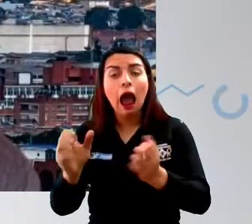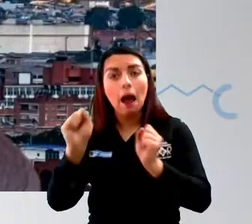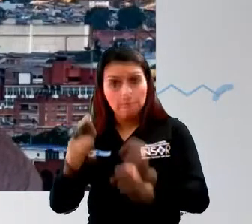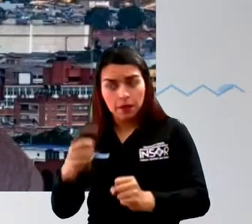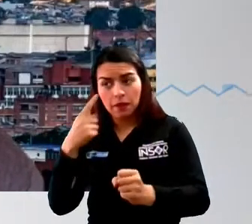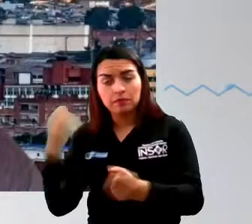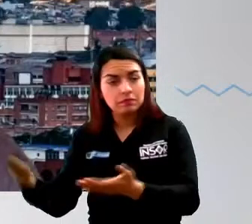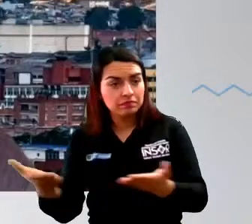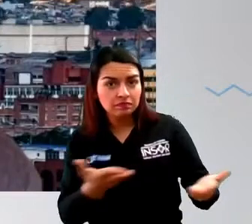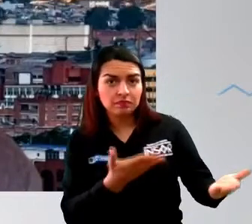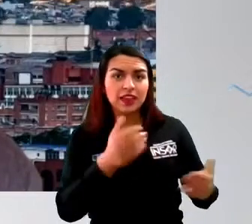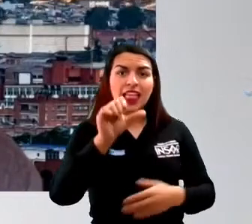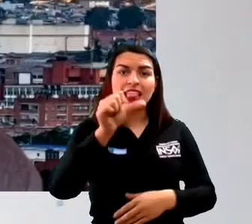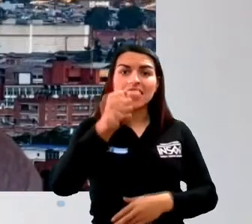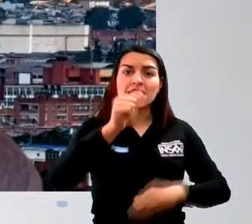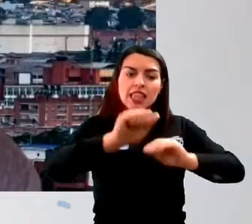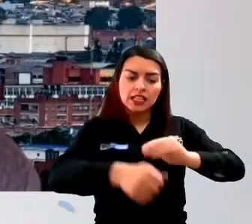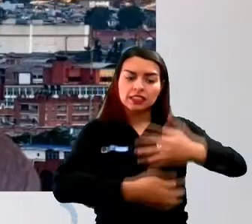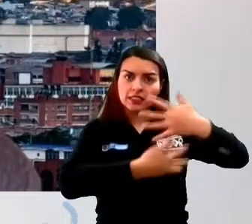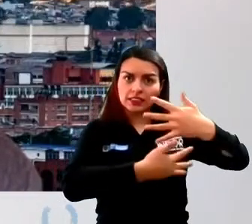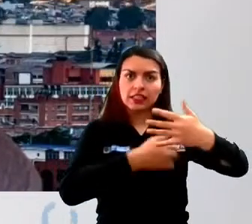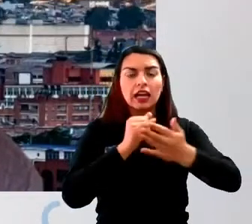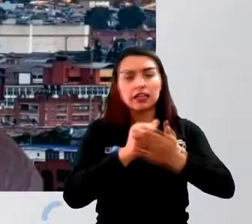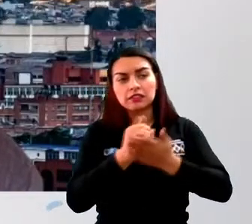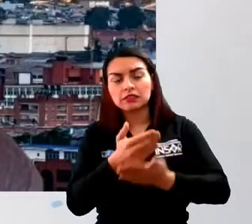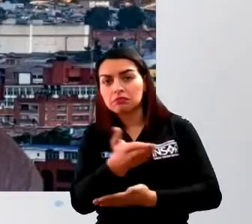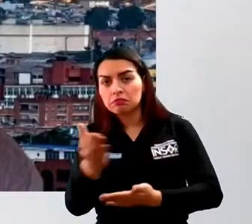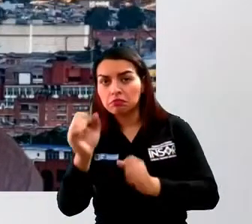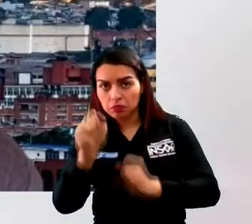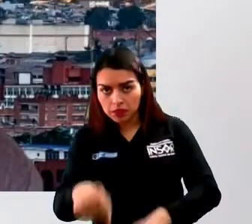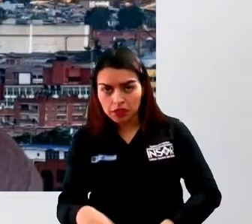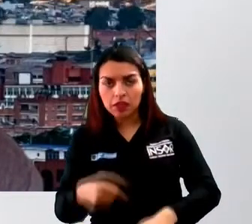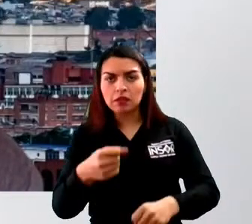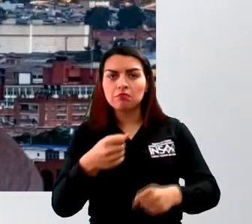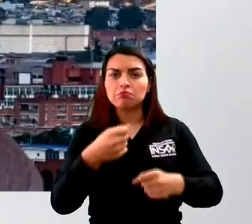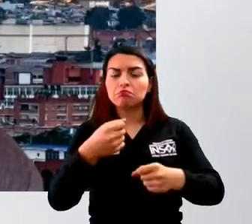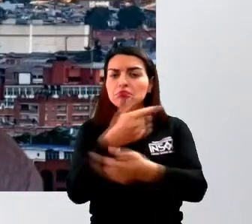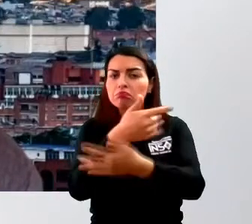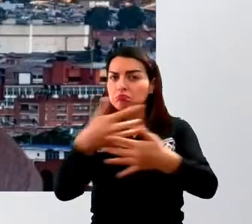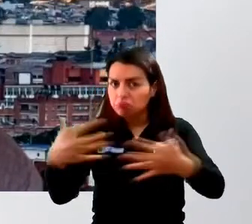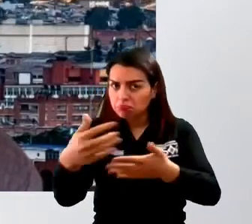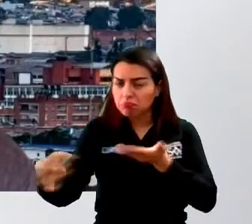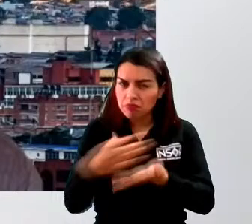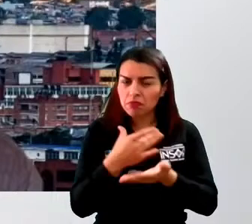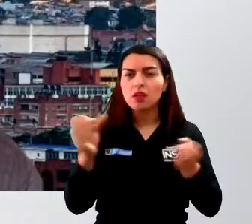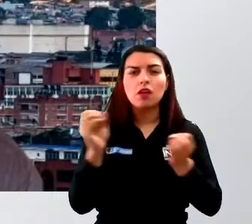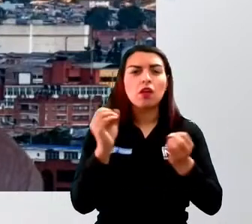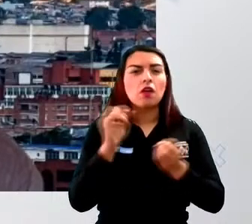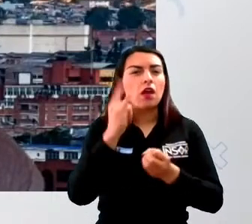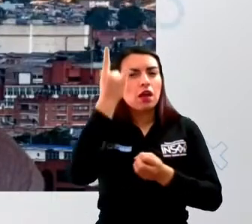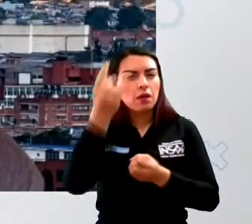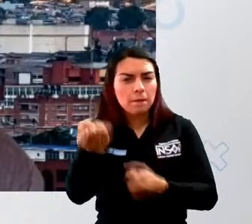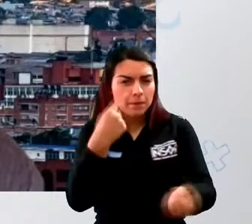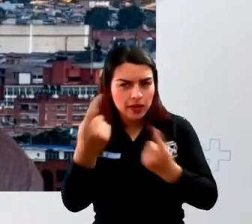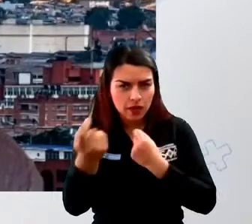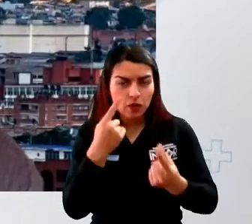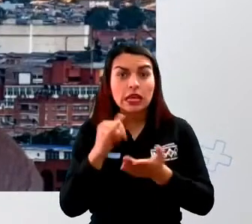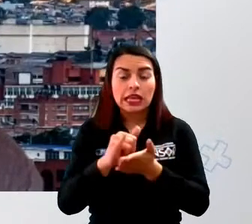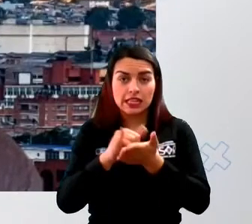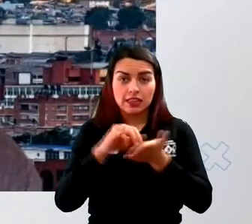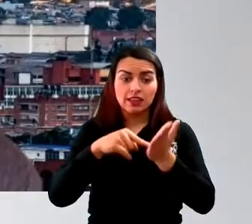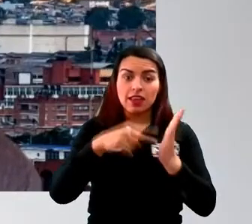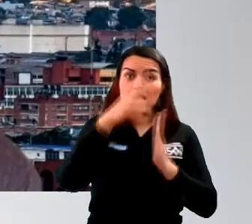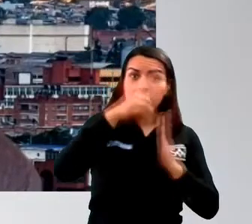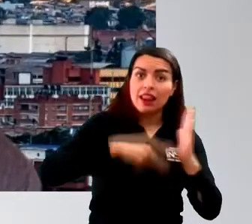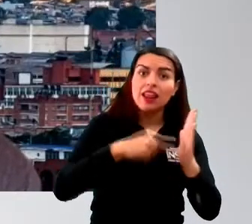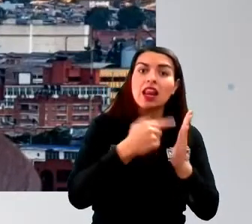10 casos, comentar, dejar preguntas y luego ir a profundidad en el libro que lo